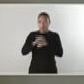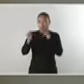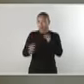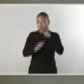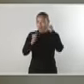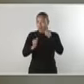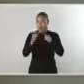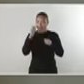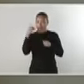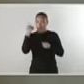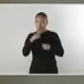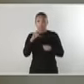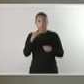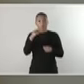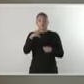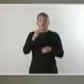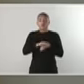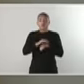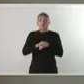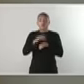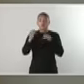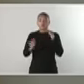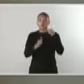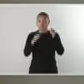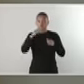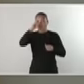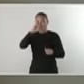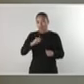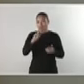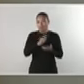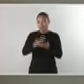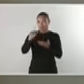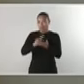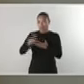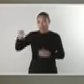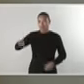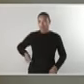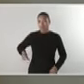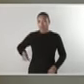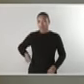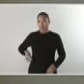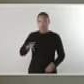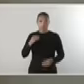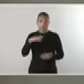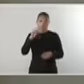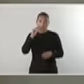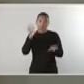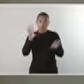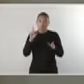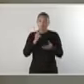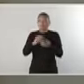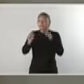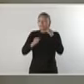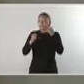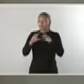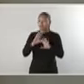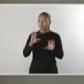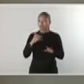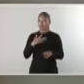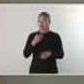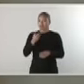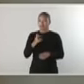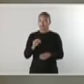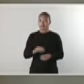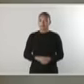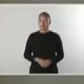traes escoba a ti te voy a nombrar jefe de limpieza de las oficinas gubernamentales y ya nos vamos a ahorrar la escoba sí Y bueno